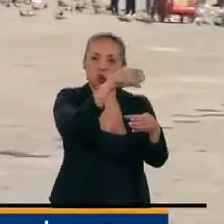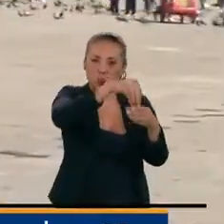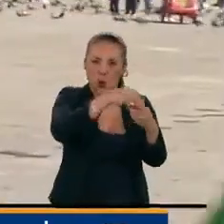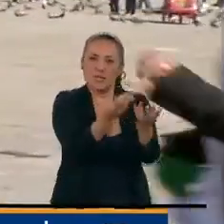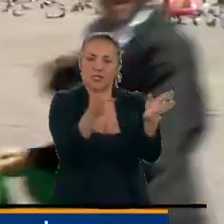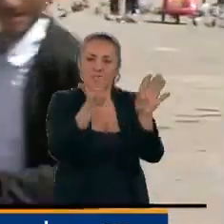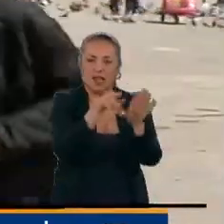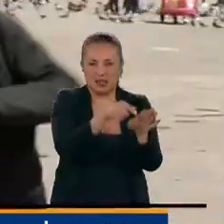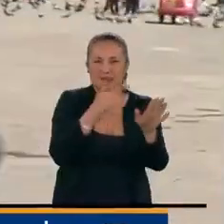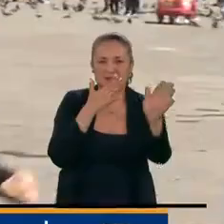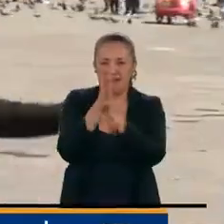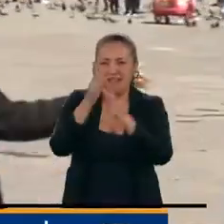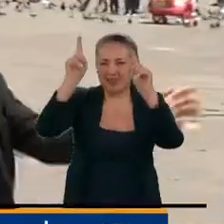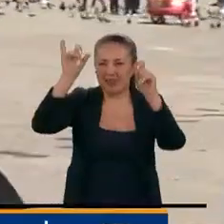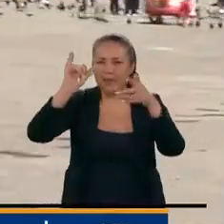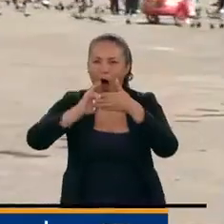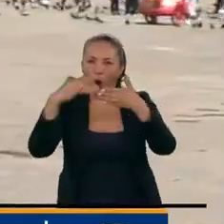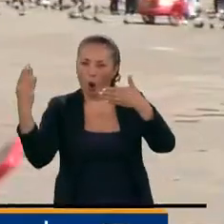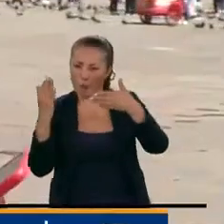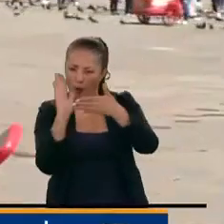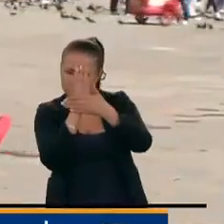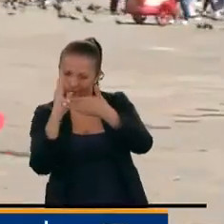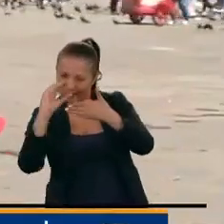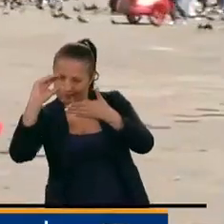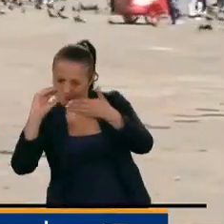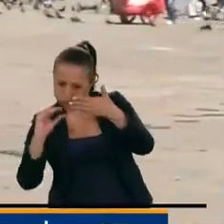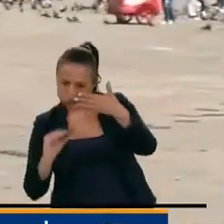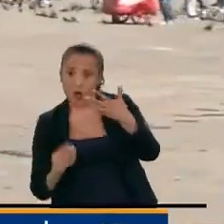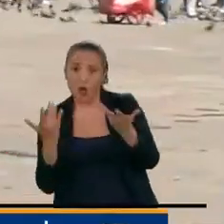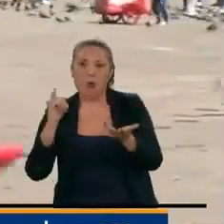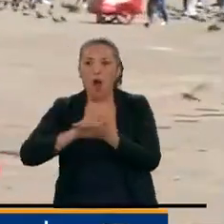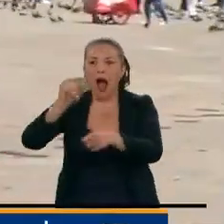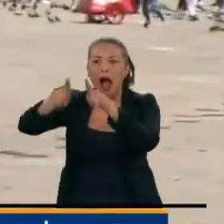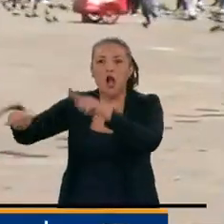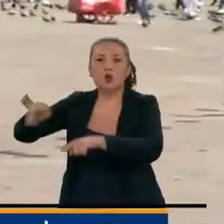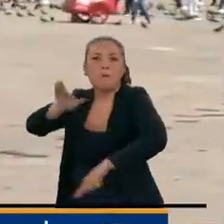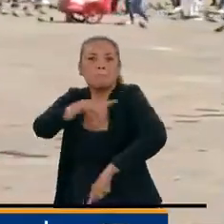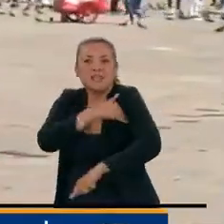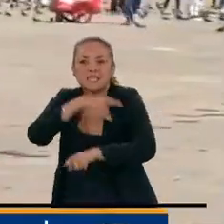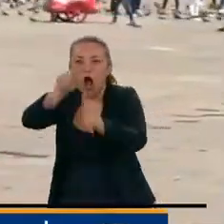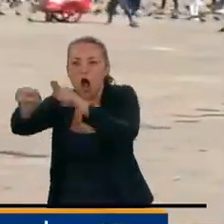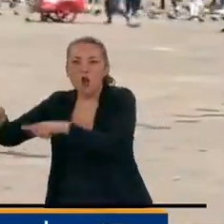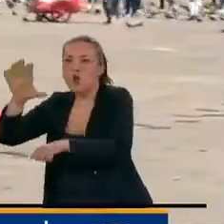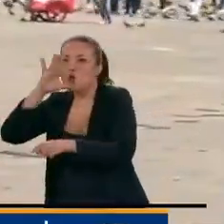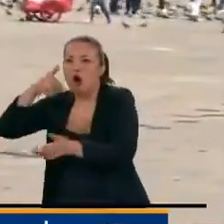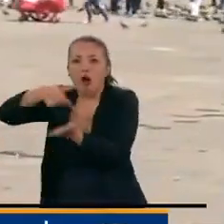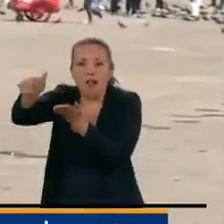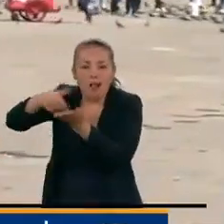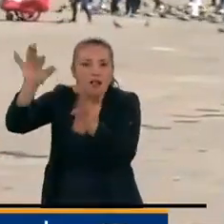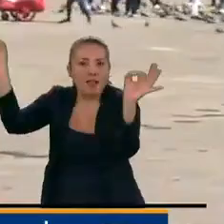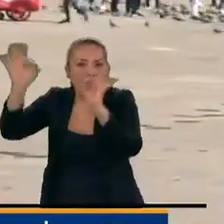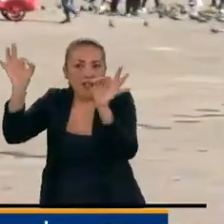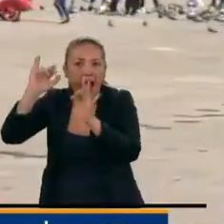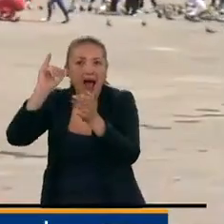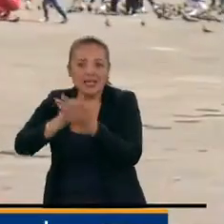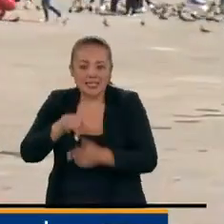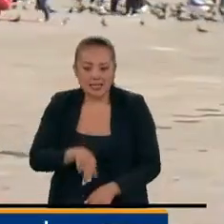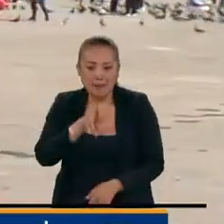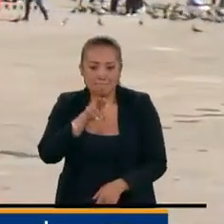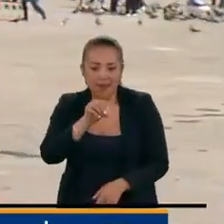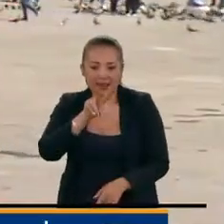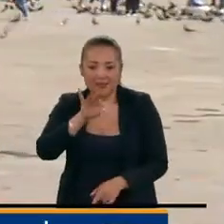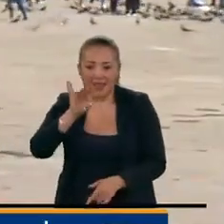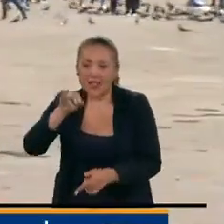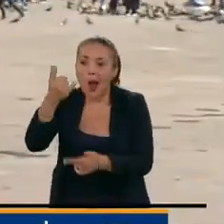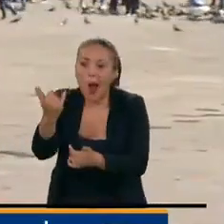la distribución de estos recursos, de aquellas carteras que no hayan ejecutado los recursos del presupuesto de